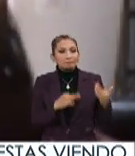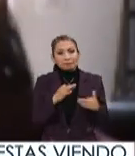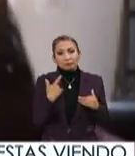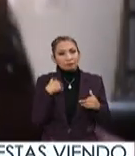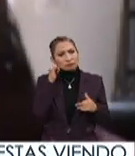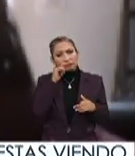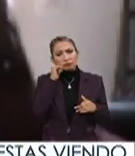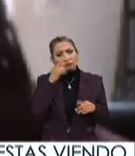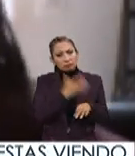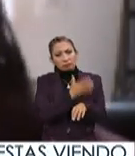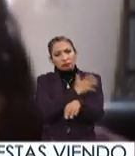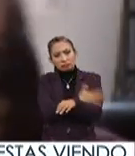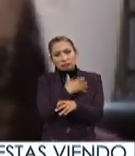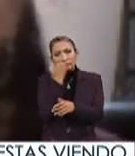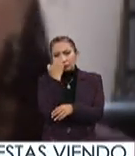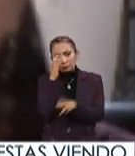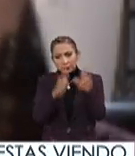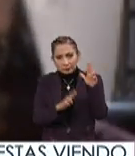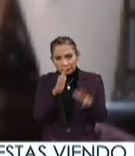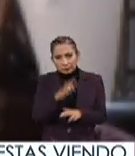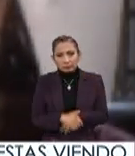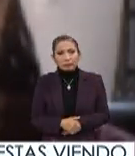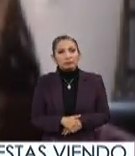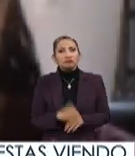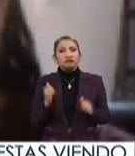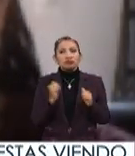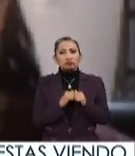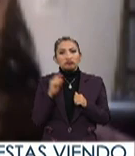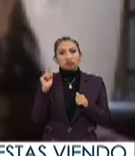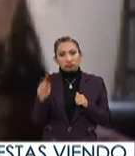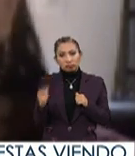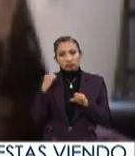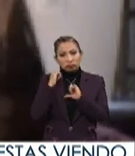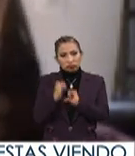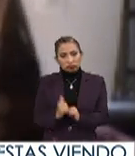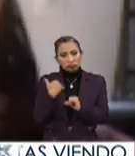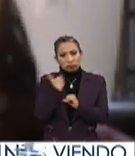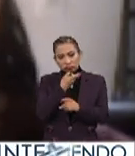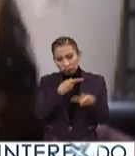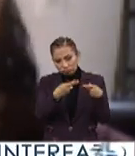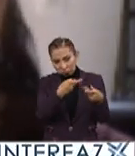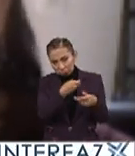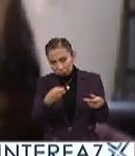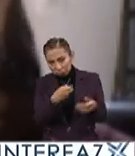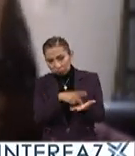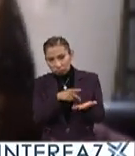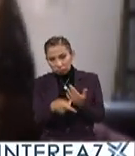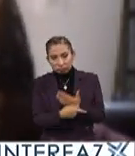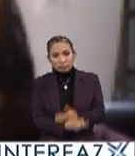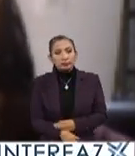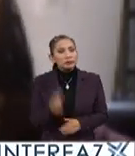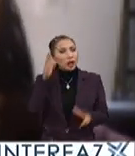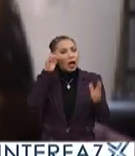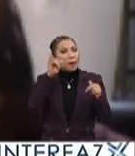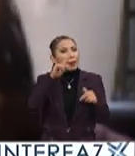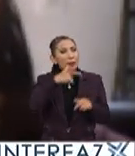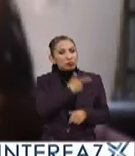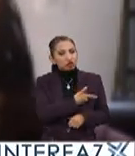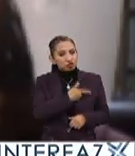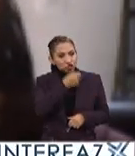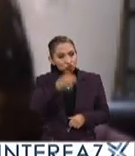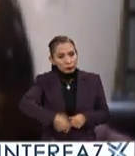Estuve siempre en acompañamiento con mi escuela normal, tanto con los encargados de organizar todo este proyecto. Hola María, me da mucho